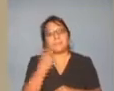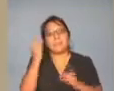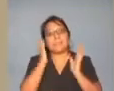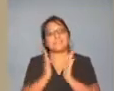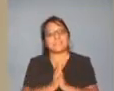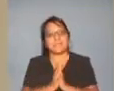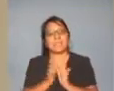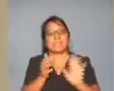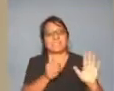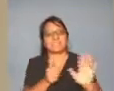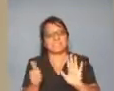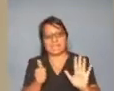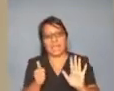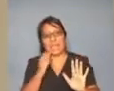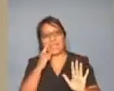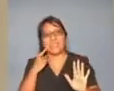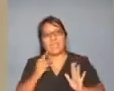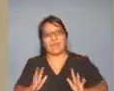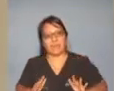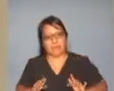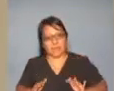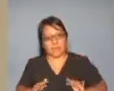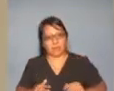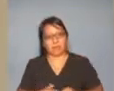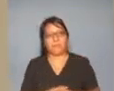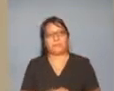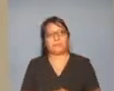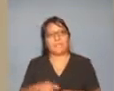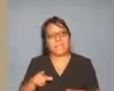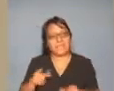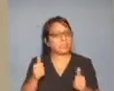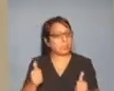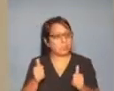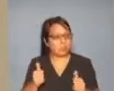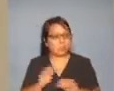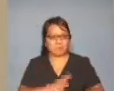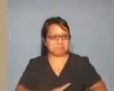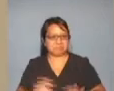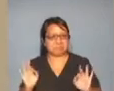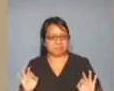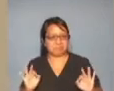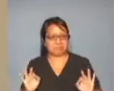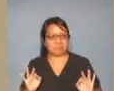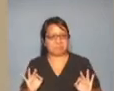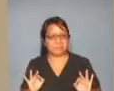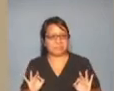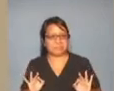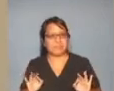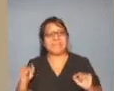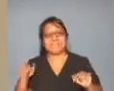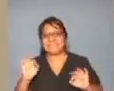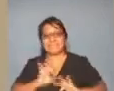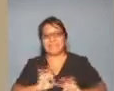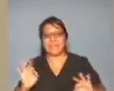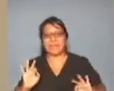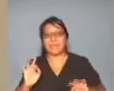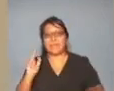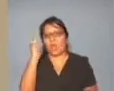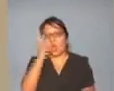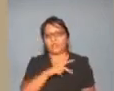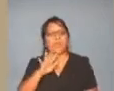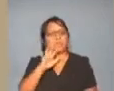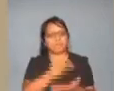donde va a haber 6 días de feriado, entonces eso es muy bueno. Venimos ya con una muy buena ocupación en lo que tiene que ver en